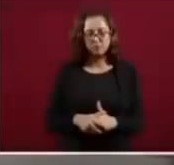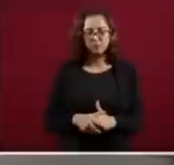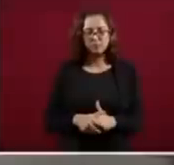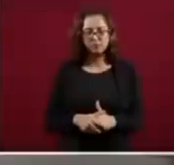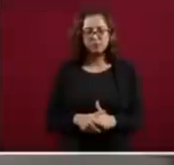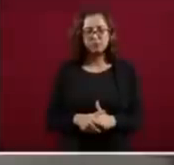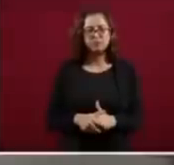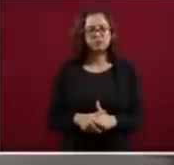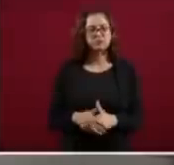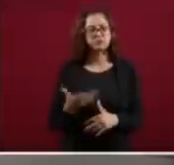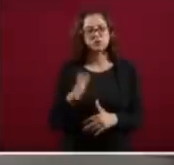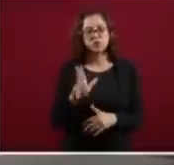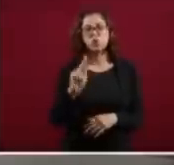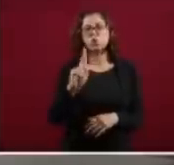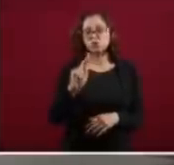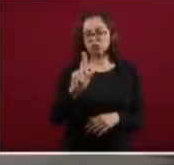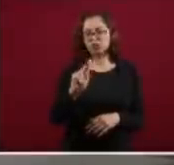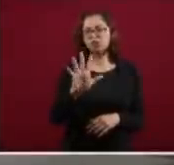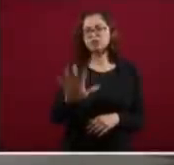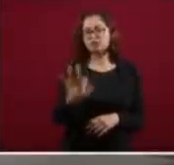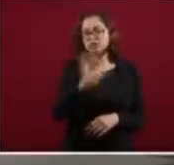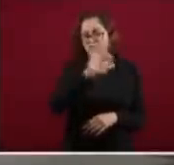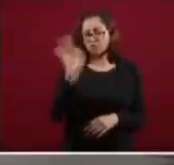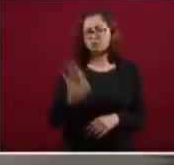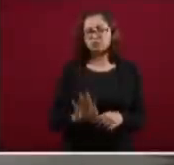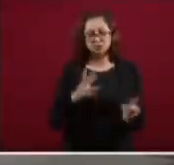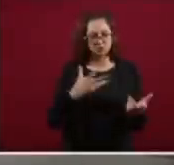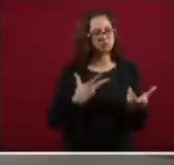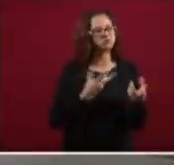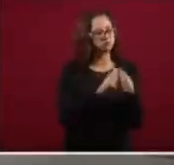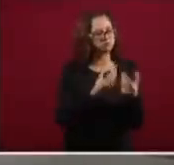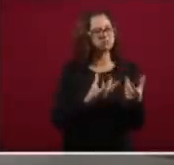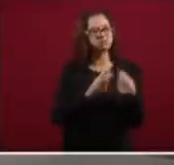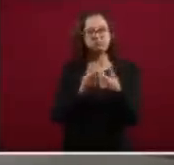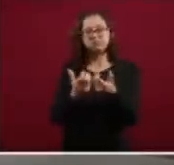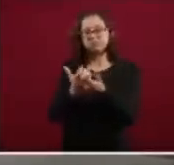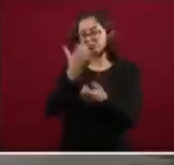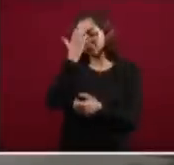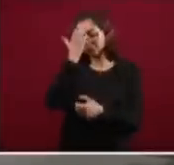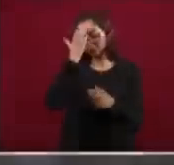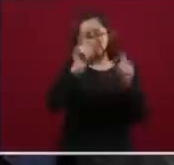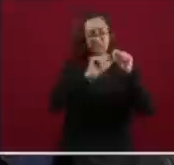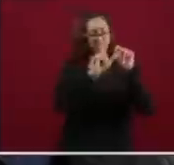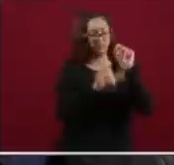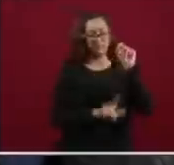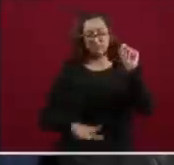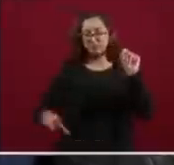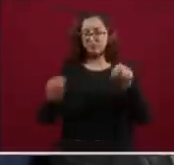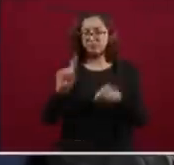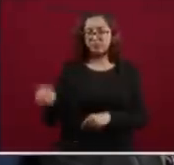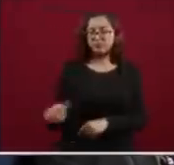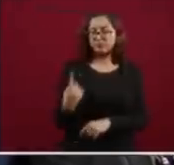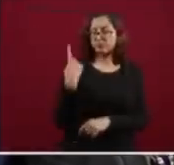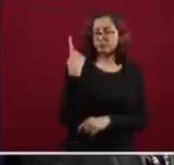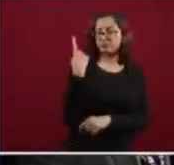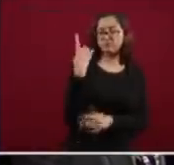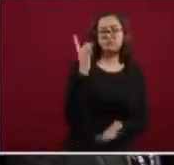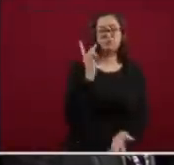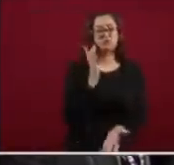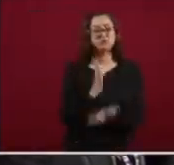y heliodoro como el 85% de los municipios de méxico el único